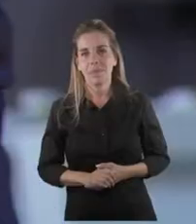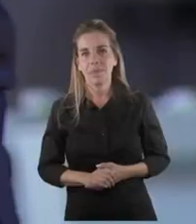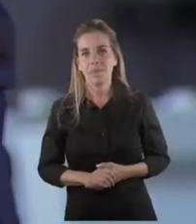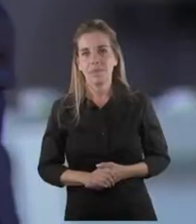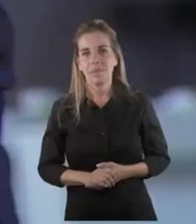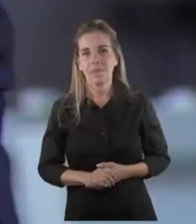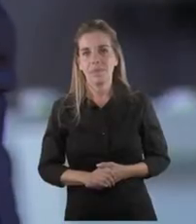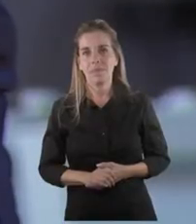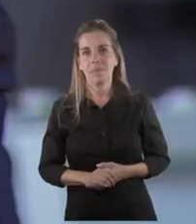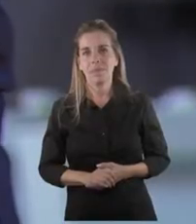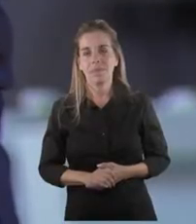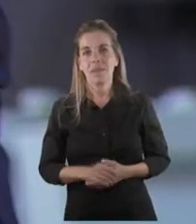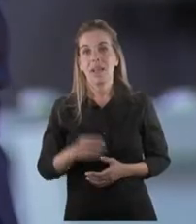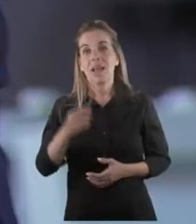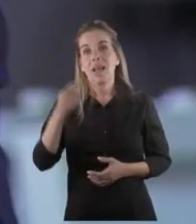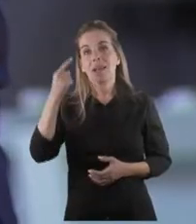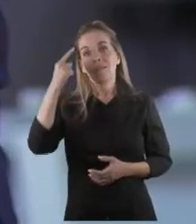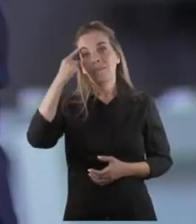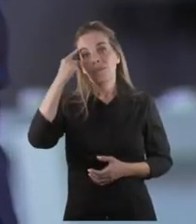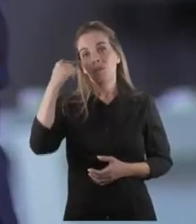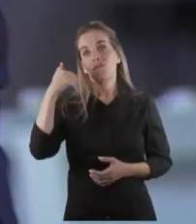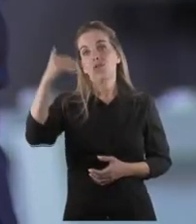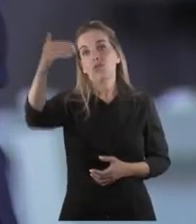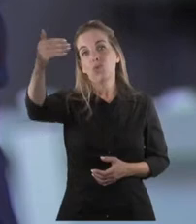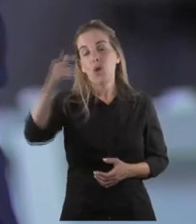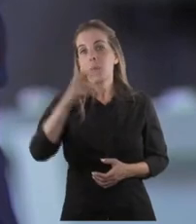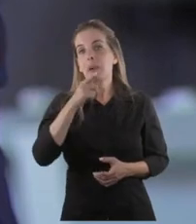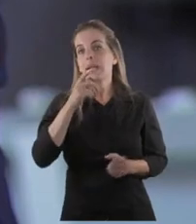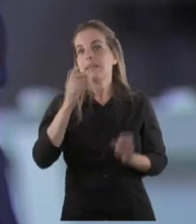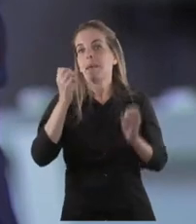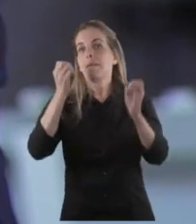Tenemos un horizonte bastante más despejado,